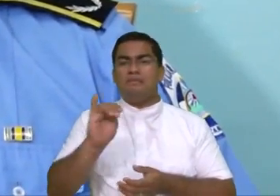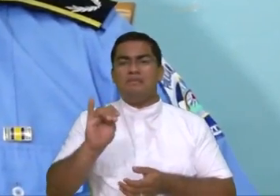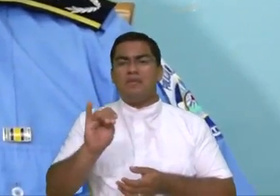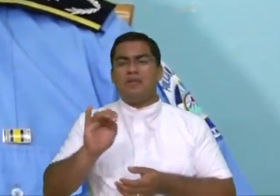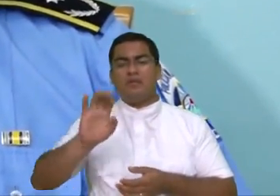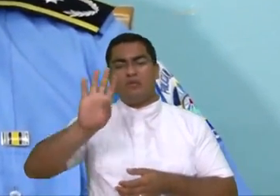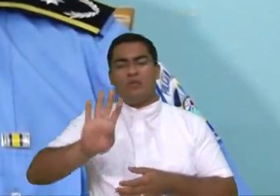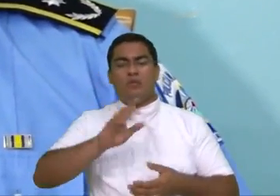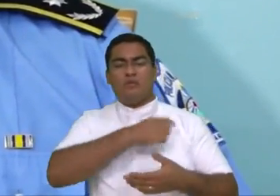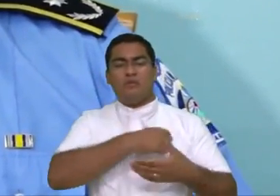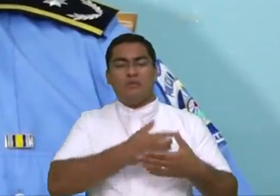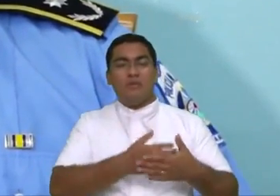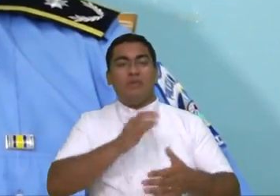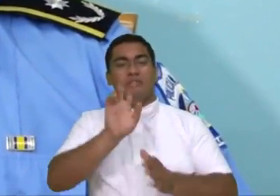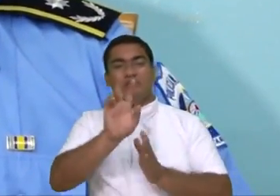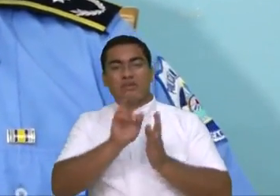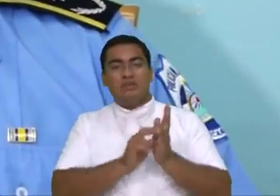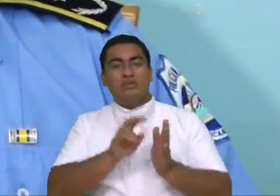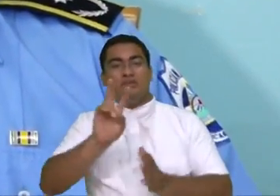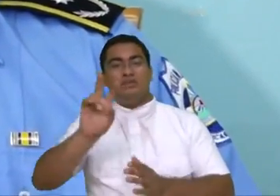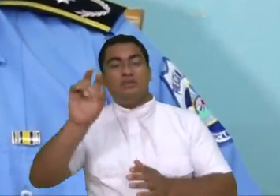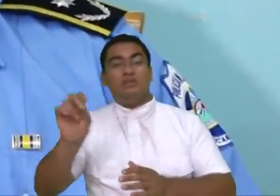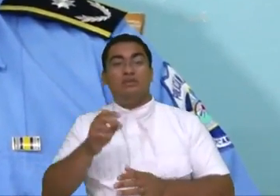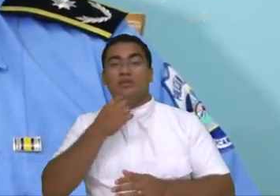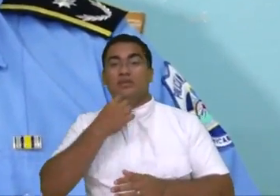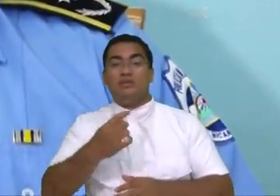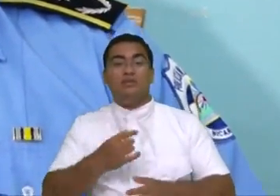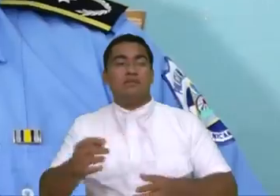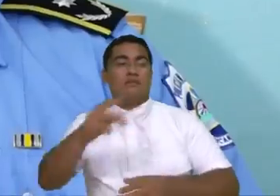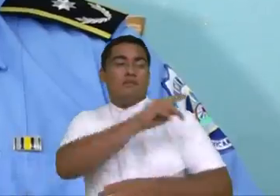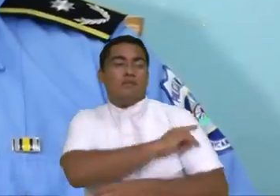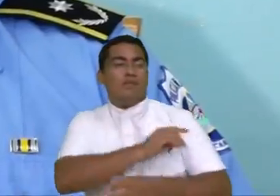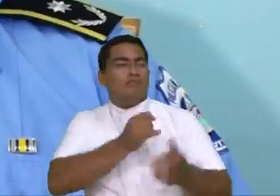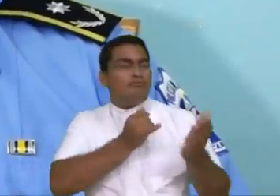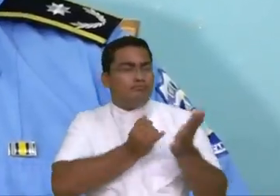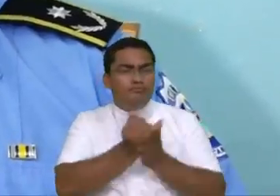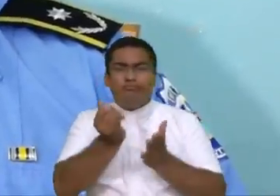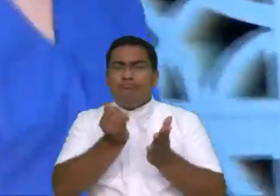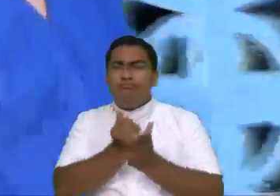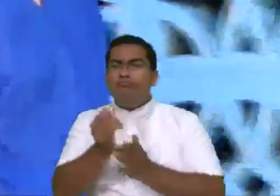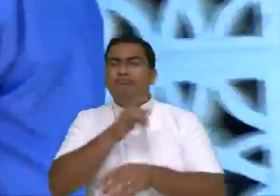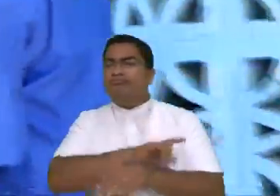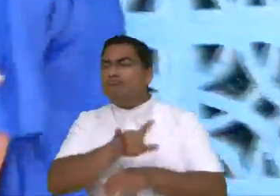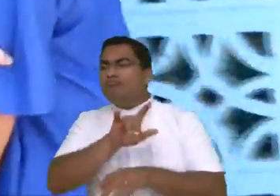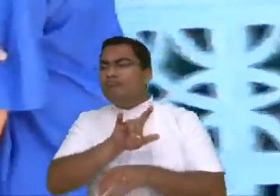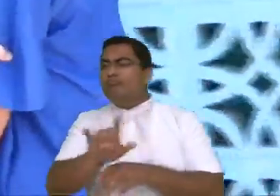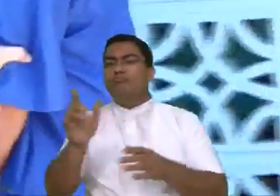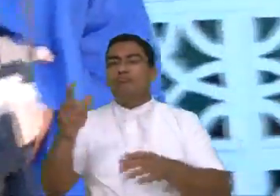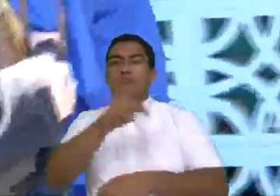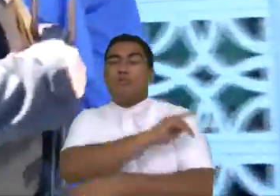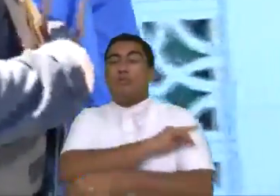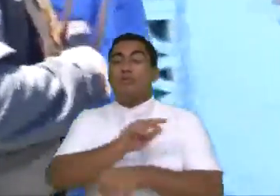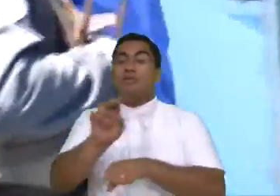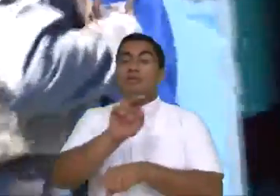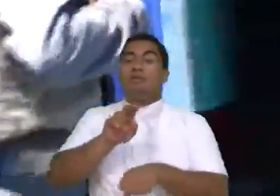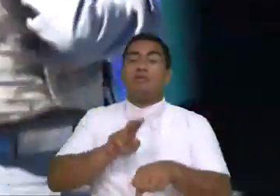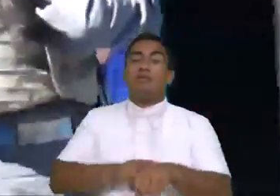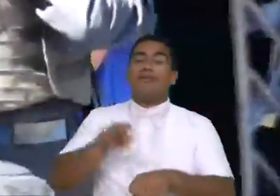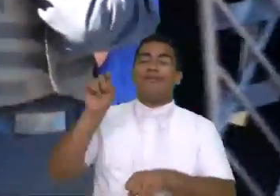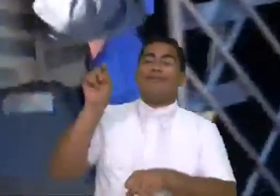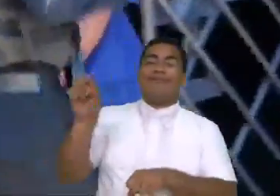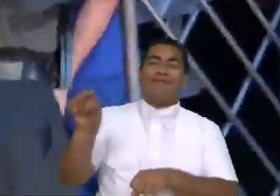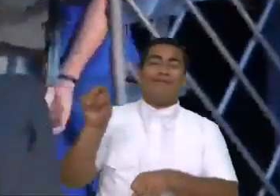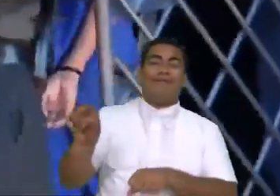4 de marzo del 2020, oficiales de búsqueda y captura de la Policía Nacional ubicaron y